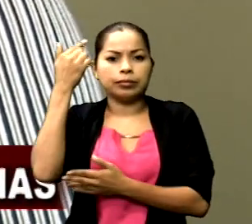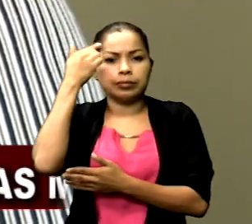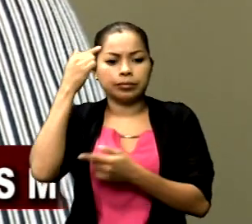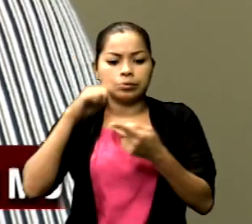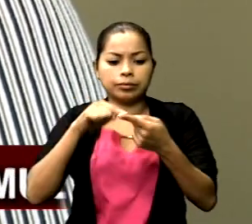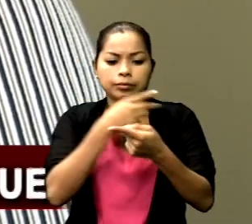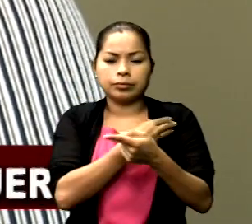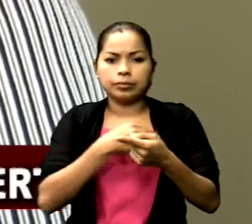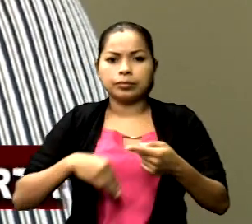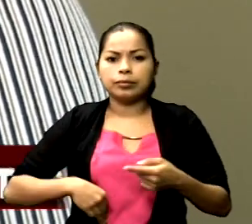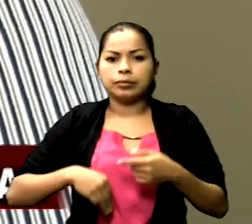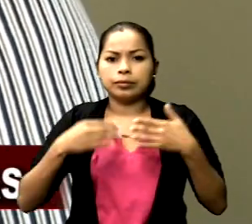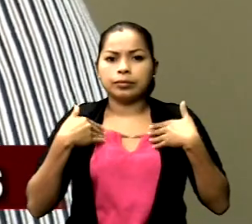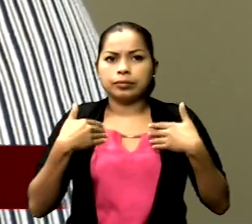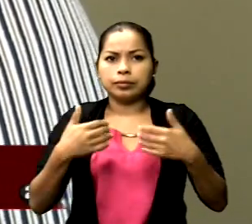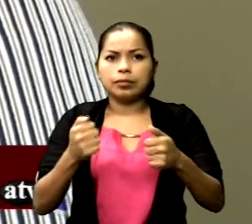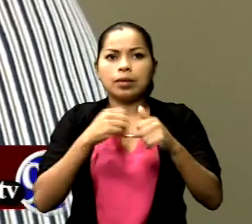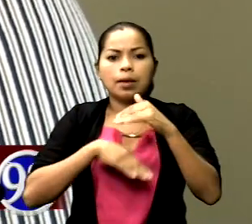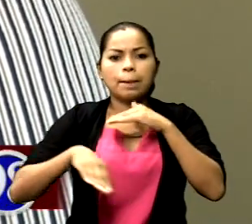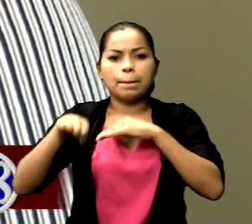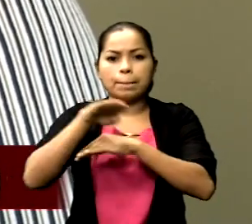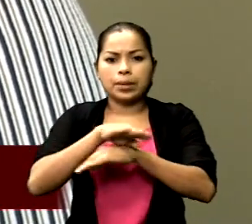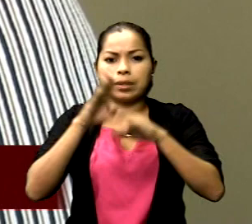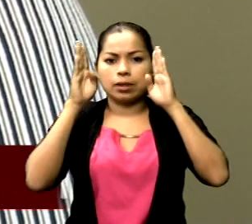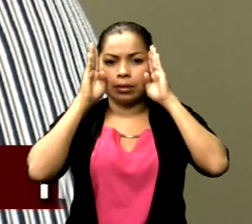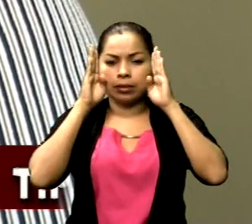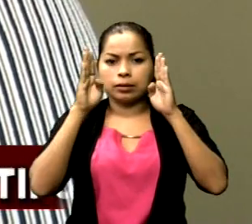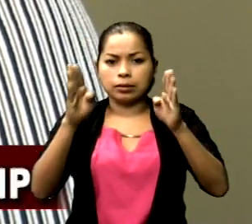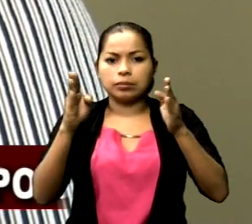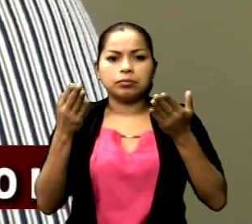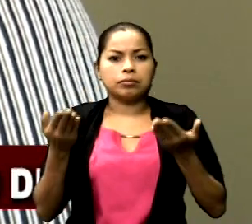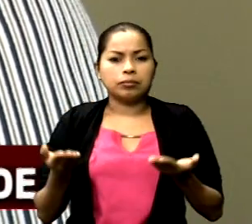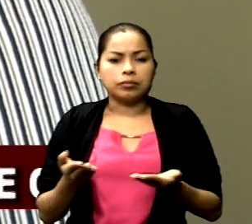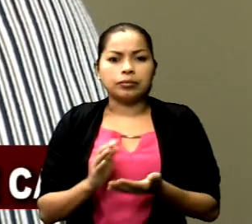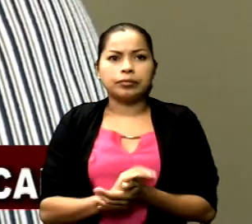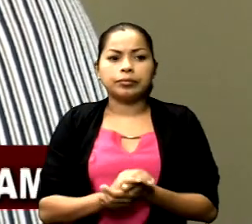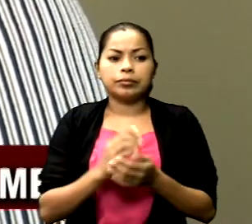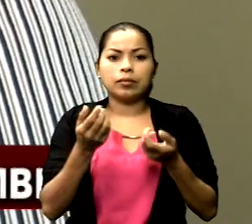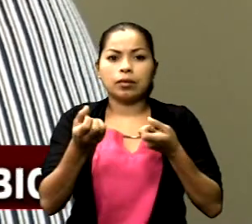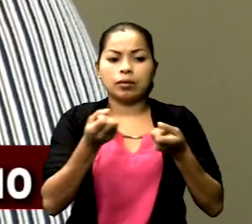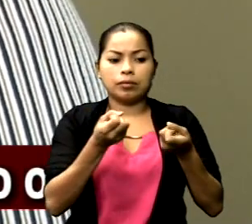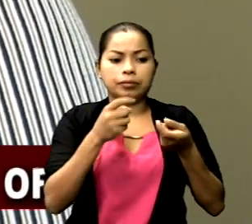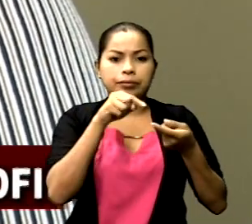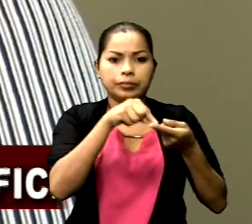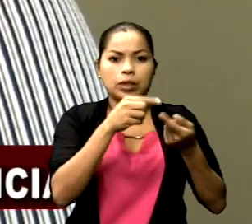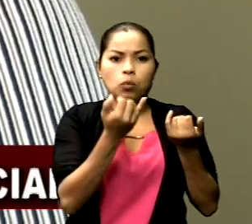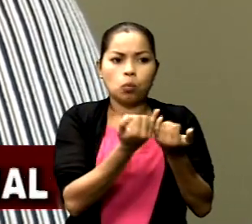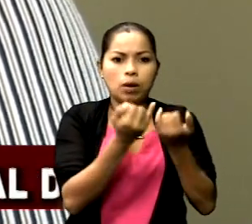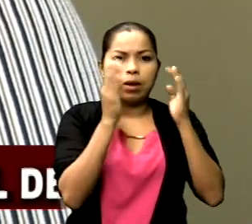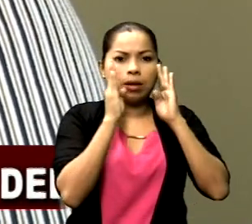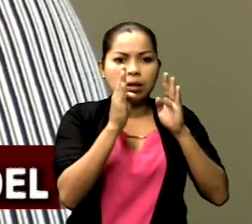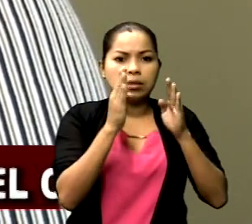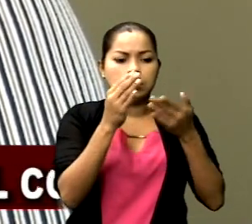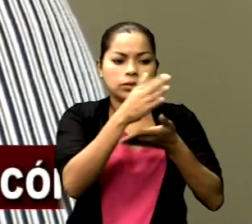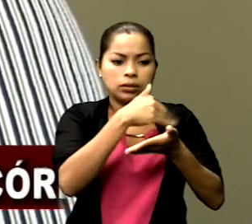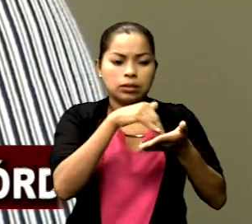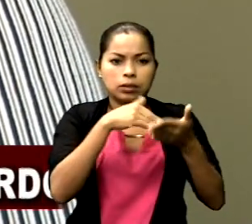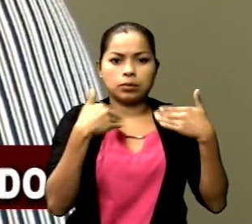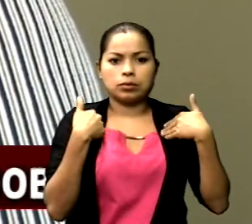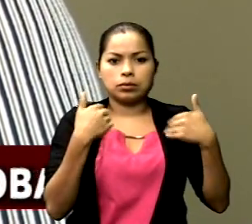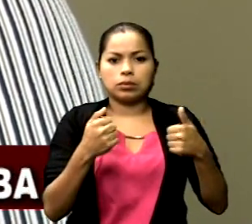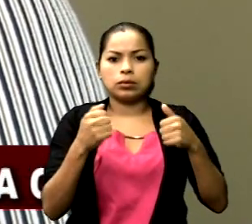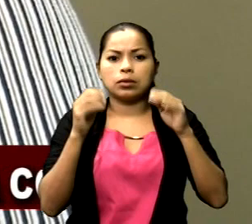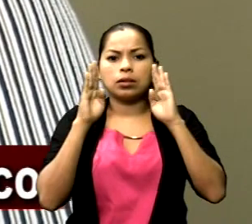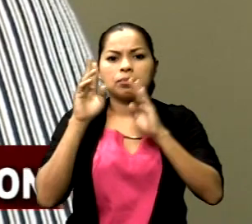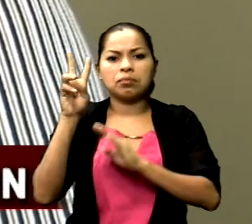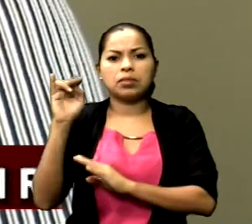del Ministerio de Salud, ampliar el número de clínicas integrales que atienden a las personas con